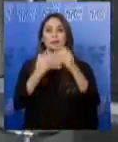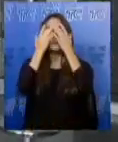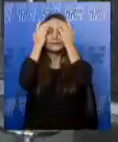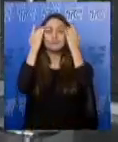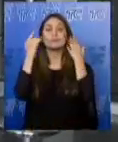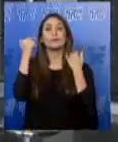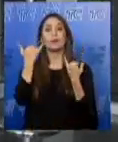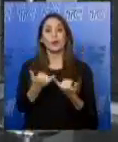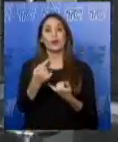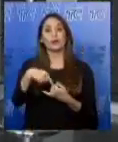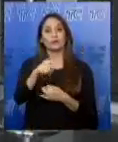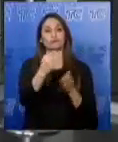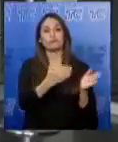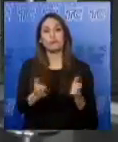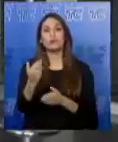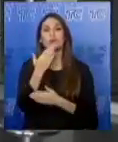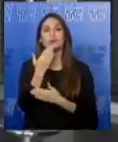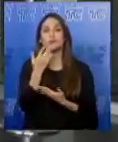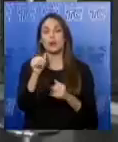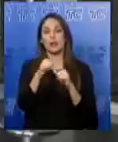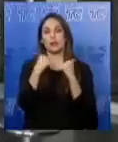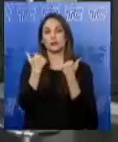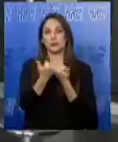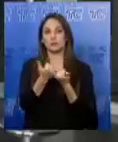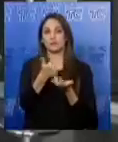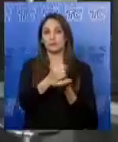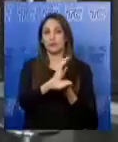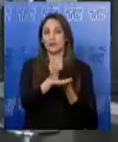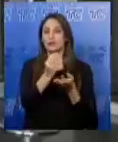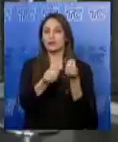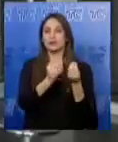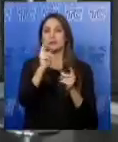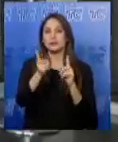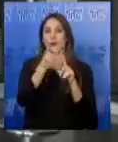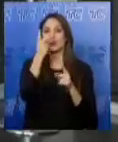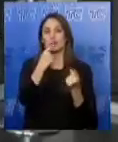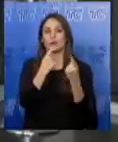que en estos momentos continúa la sesión del Pleno acá en la Asamblea Nacional y que se desarrolla el segundo